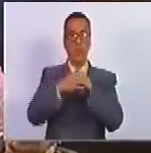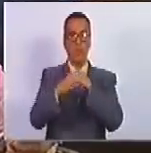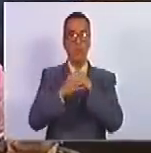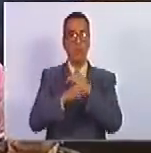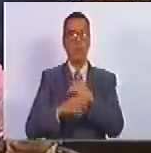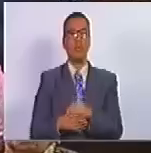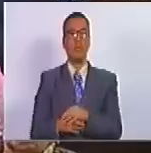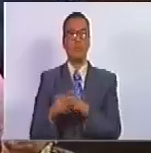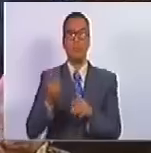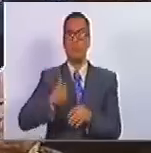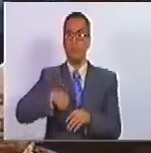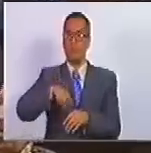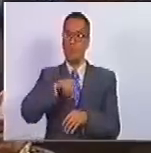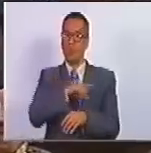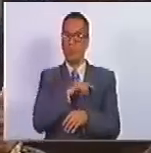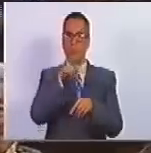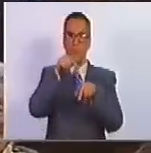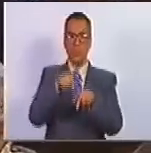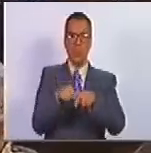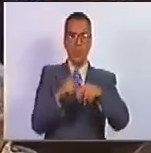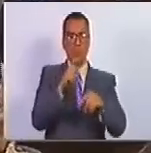municipales. Nosotros, por lo